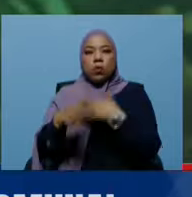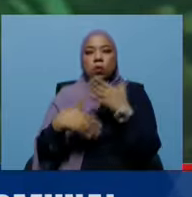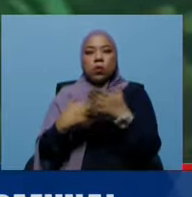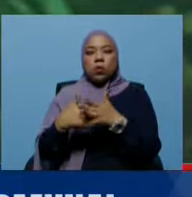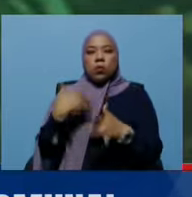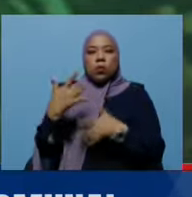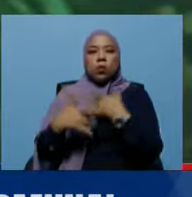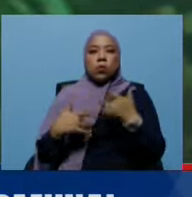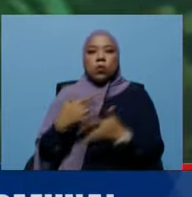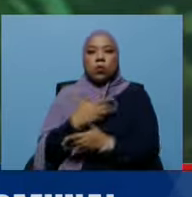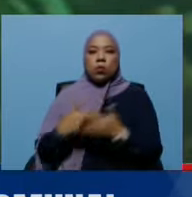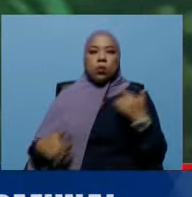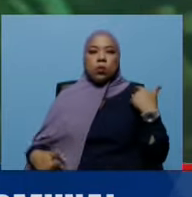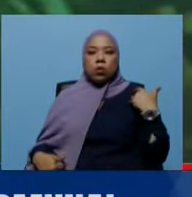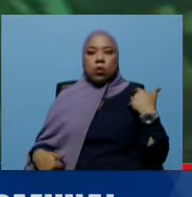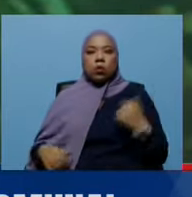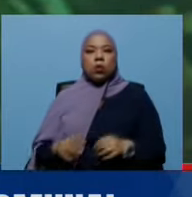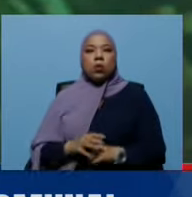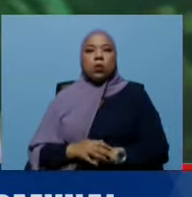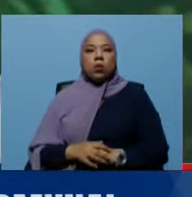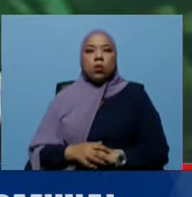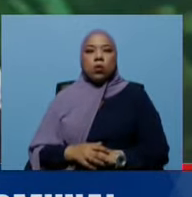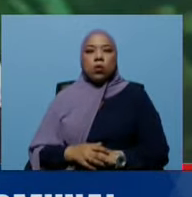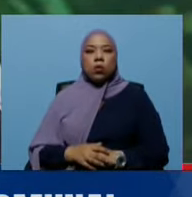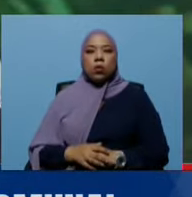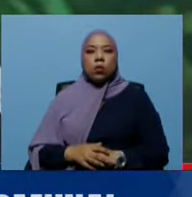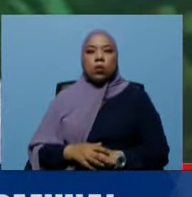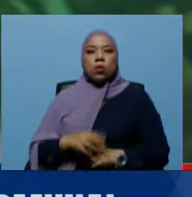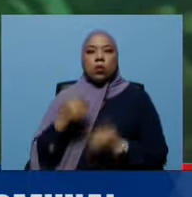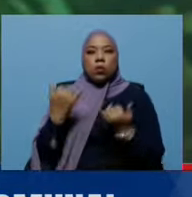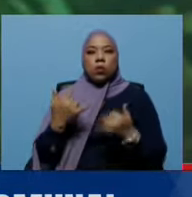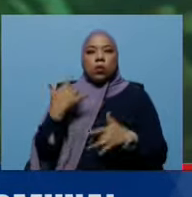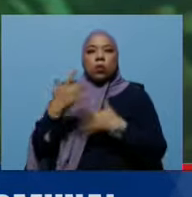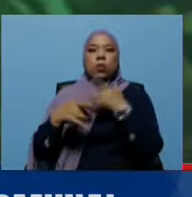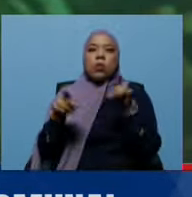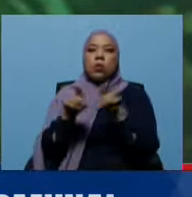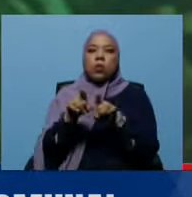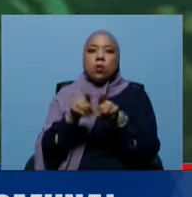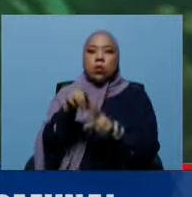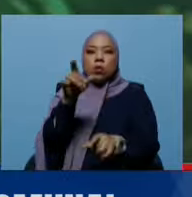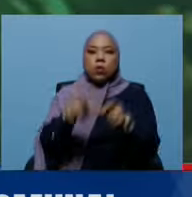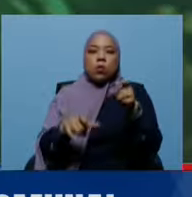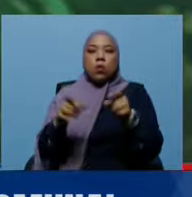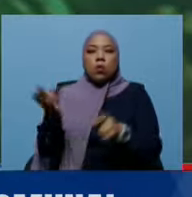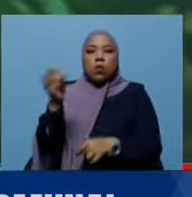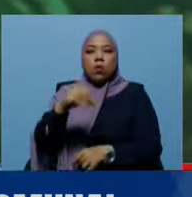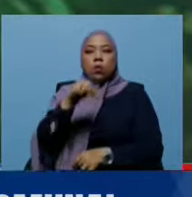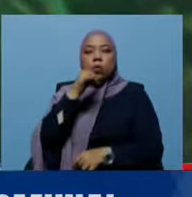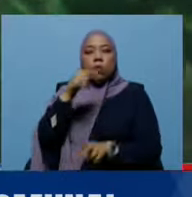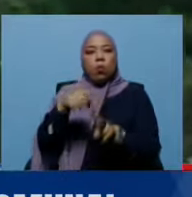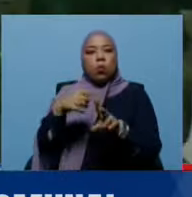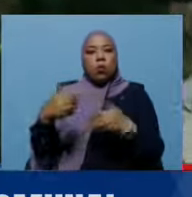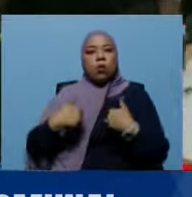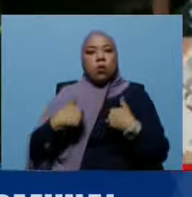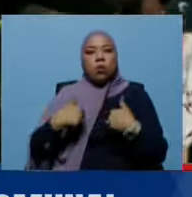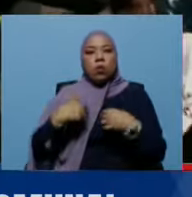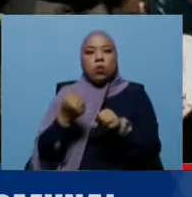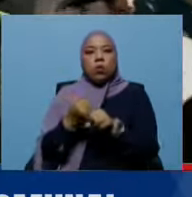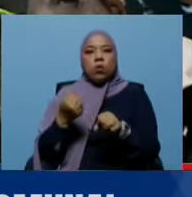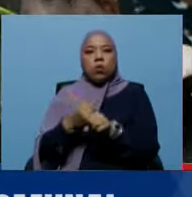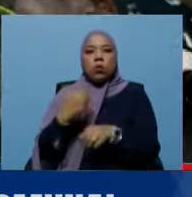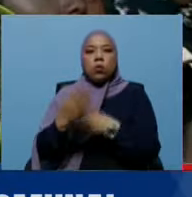producción, con justicia, y vamos a recuperar los equilibrios sociales, que son los que más se afectaron, las heridas